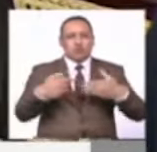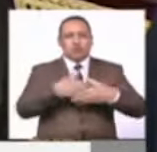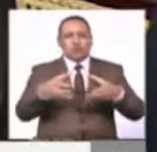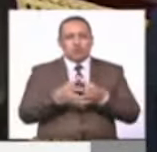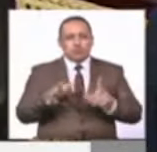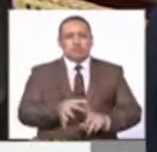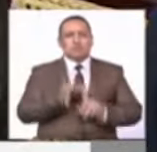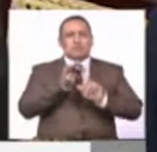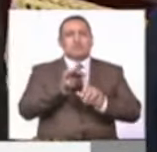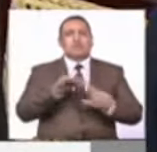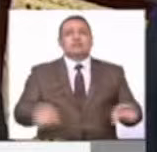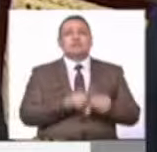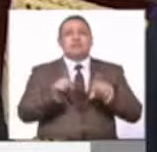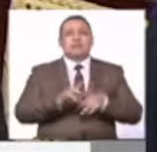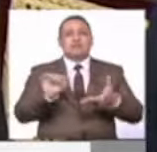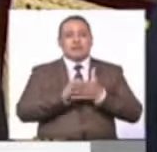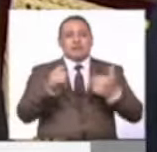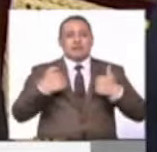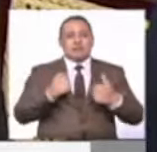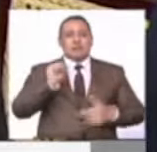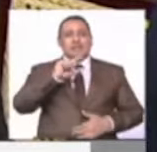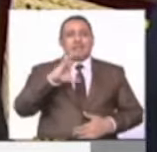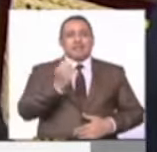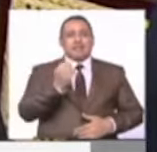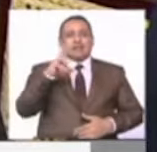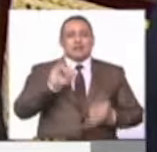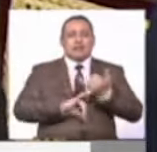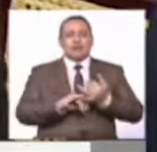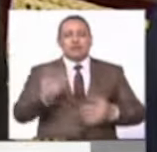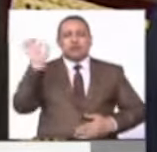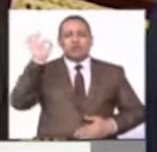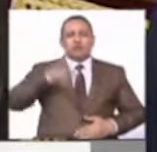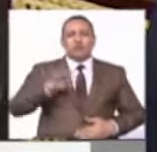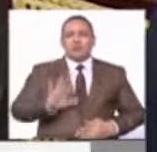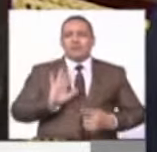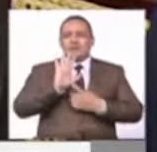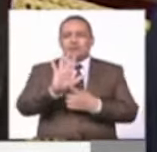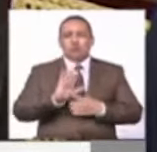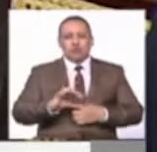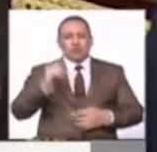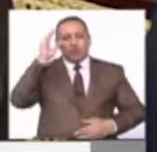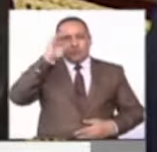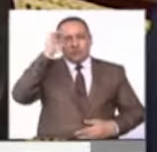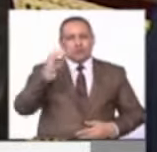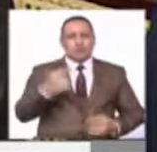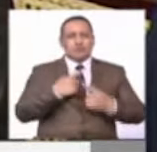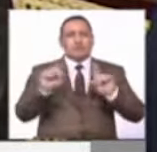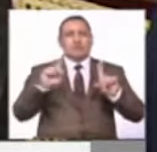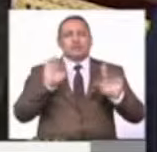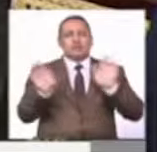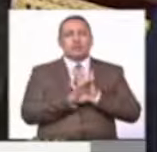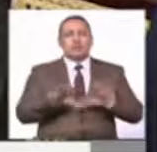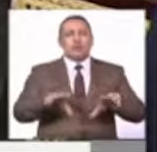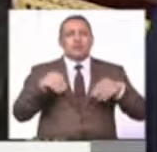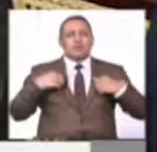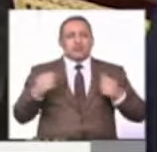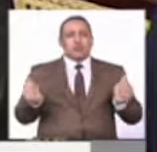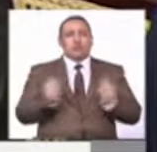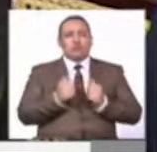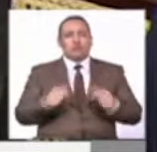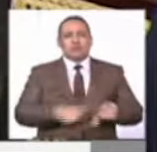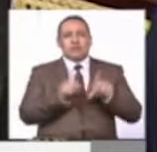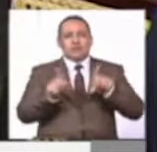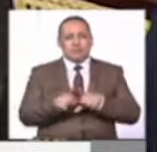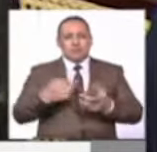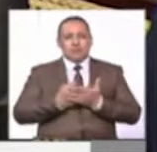especial incluyendo el doctor lecaros quien nunca emitió un voto en discordia aceptando unirse a la votación